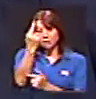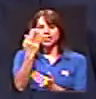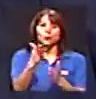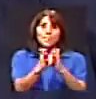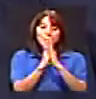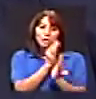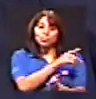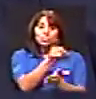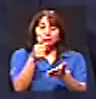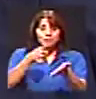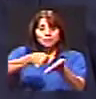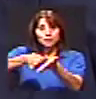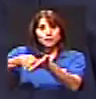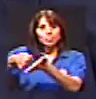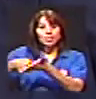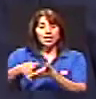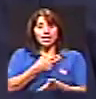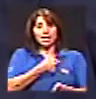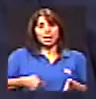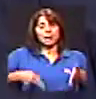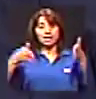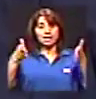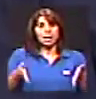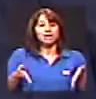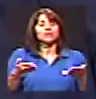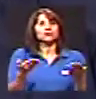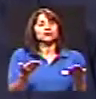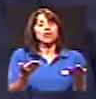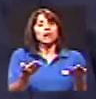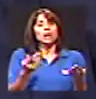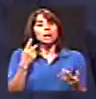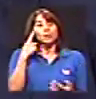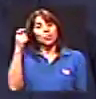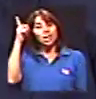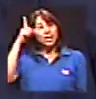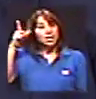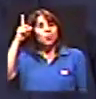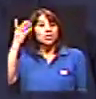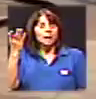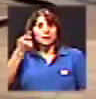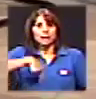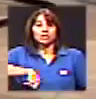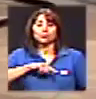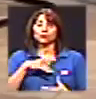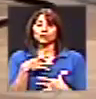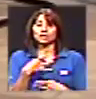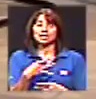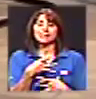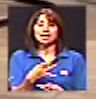solicitarles el voto a los y a las heredianas, porque obviamente lo que nos interesa en el partido es